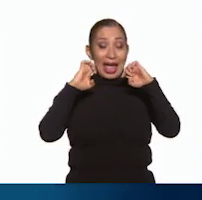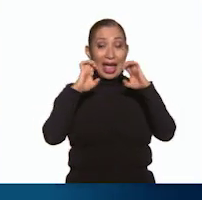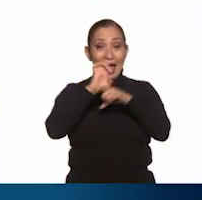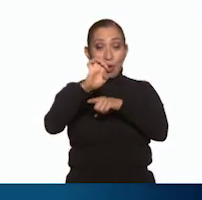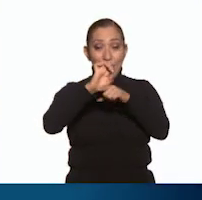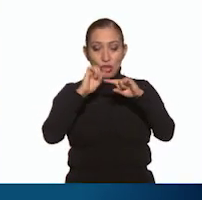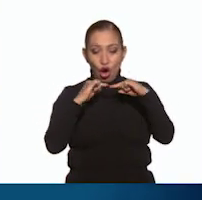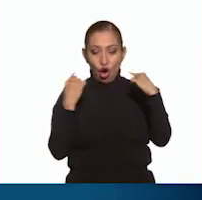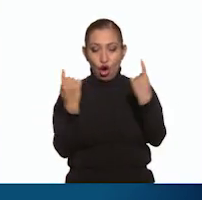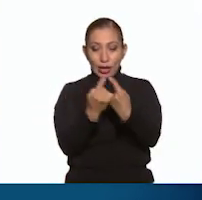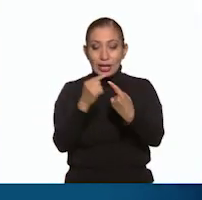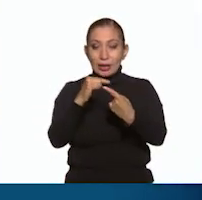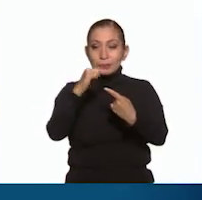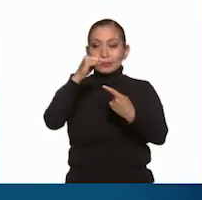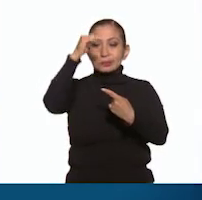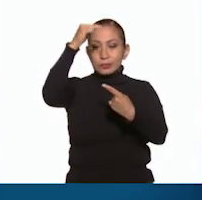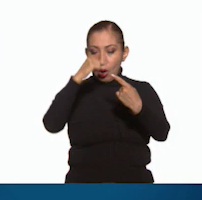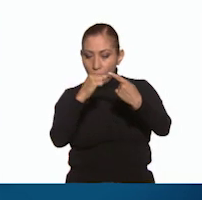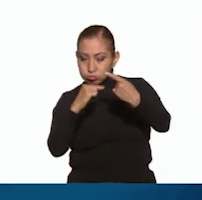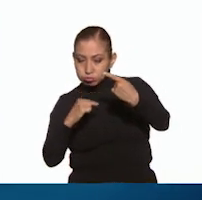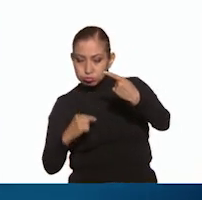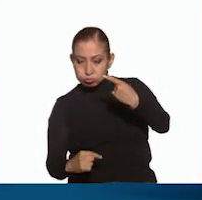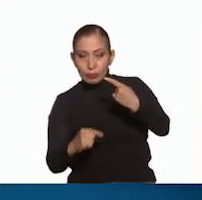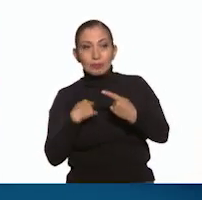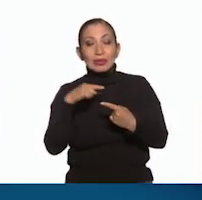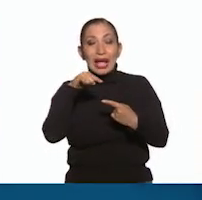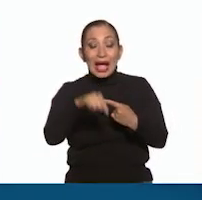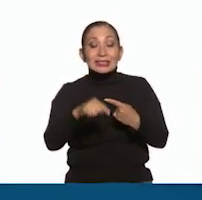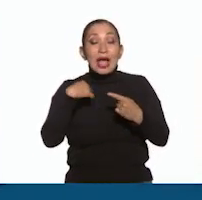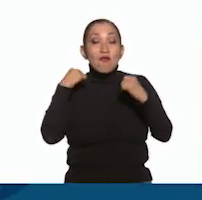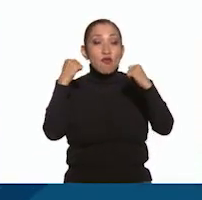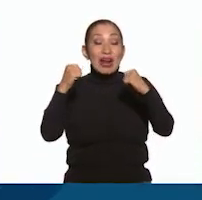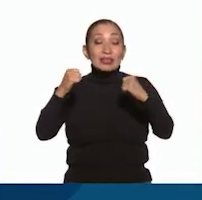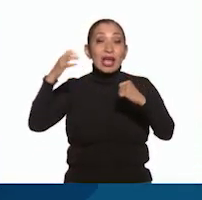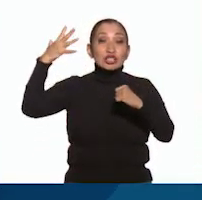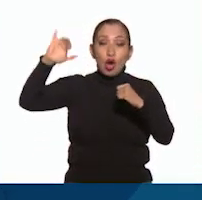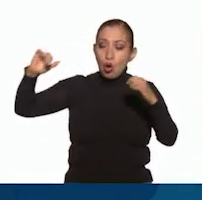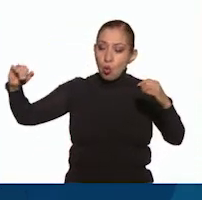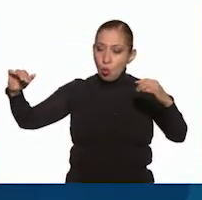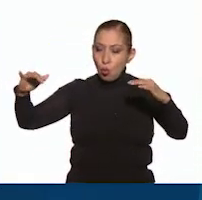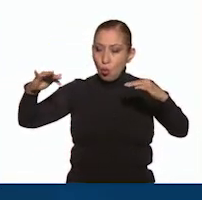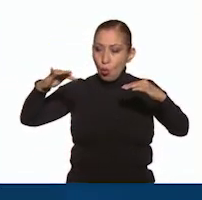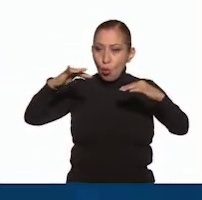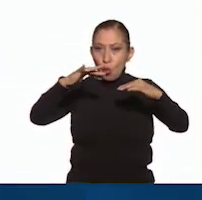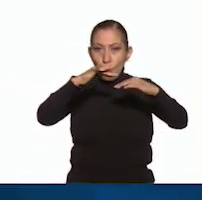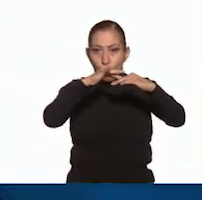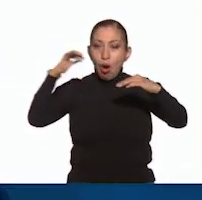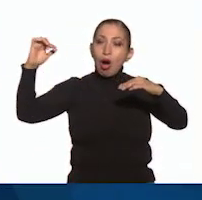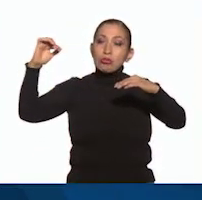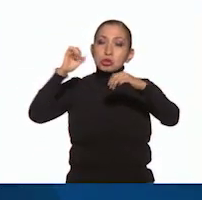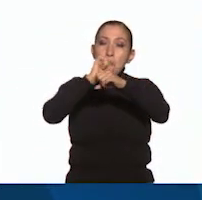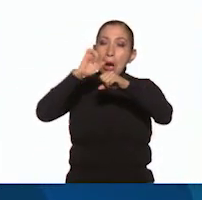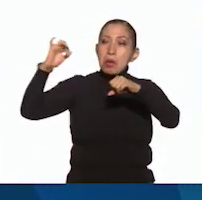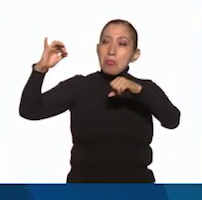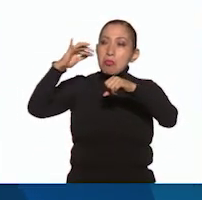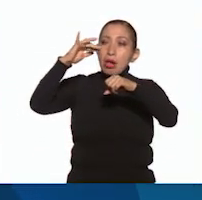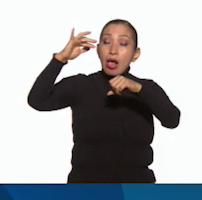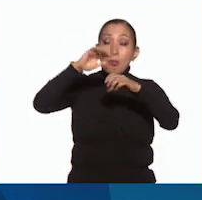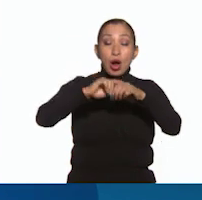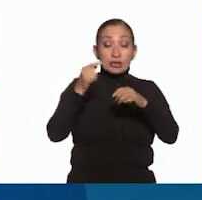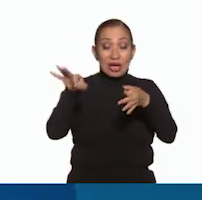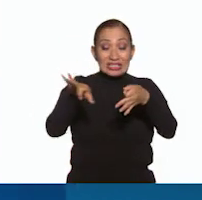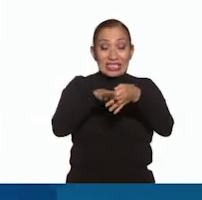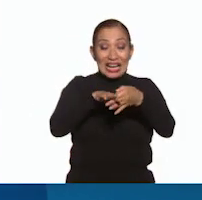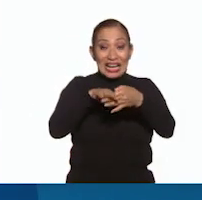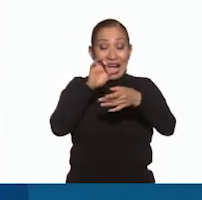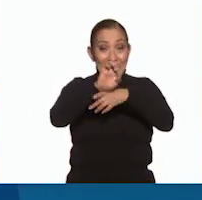y cualquier paralelo. Condiciona la intensidad con la que los rayos del sol llegan a la superficie. Por eso las regiones